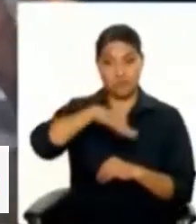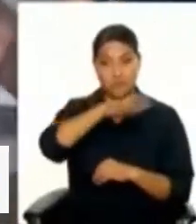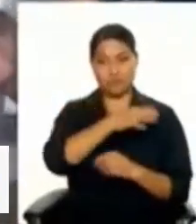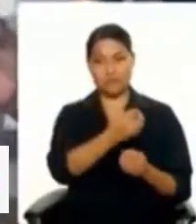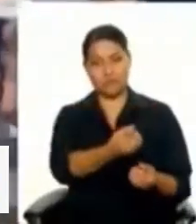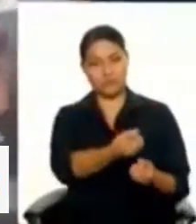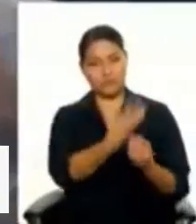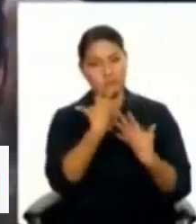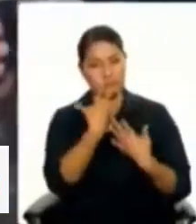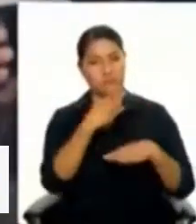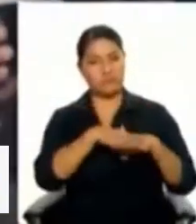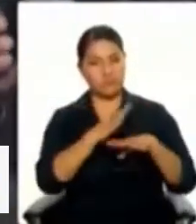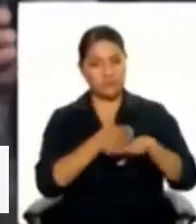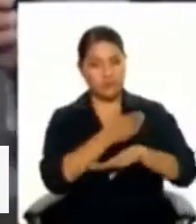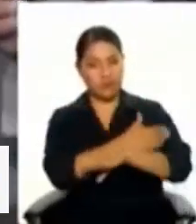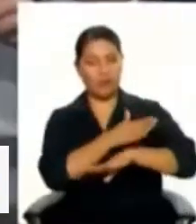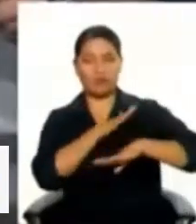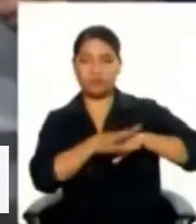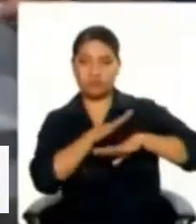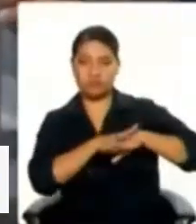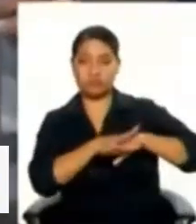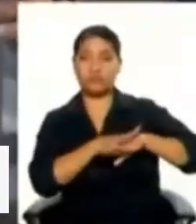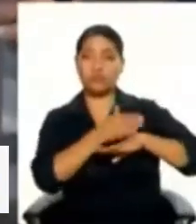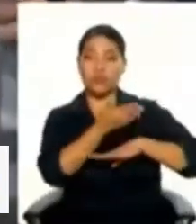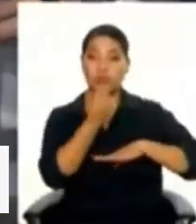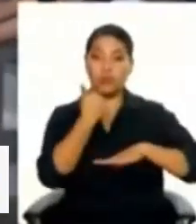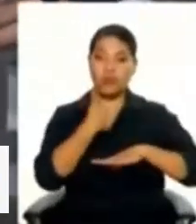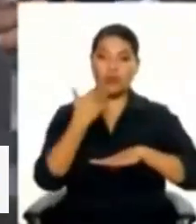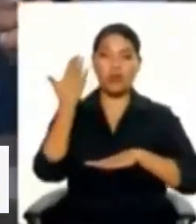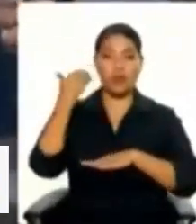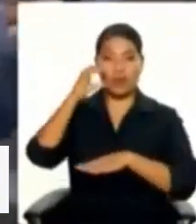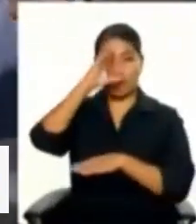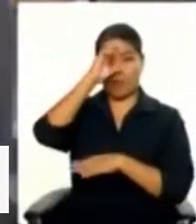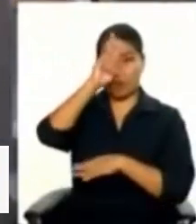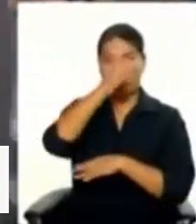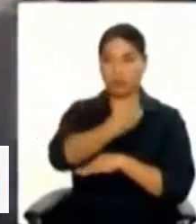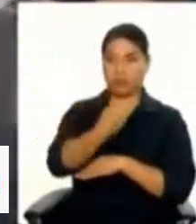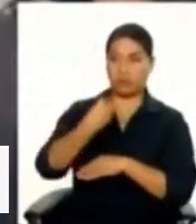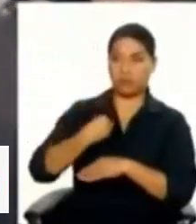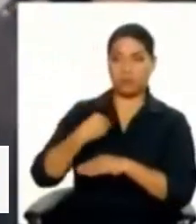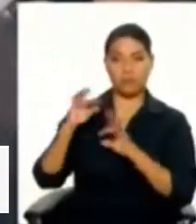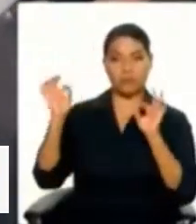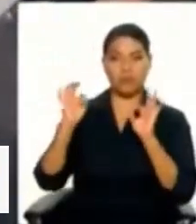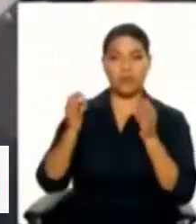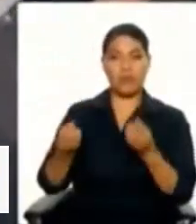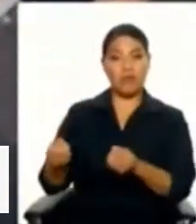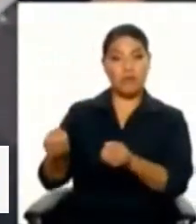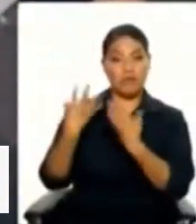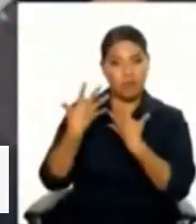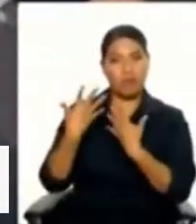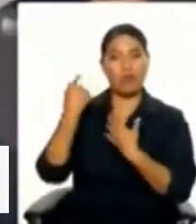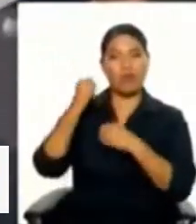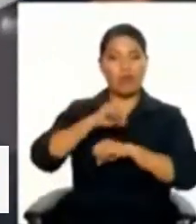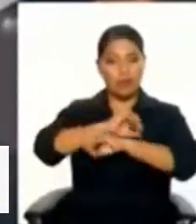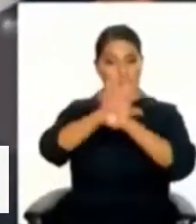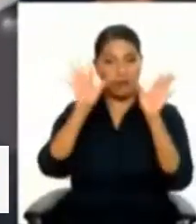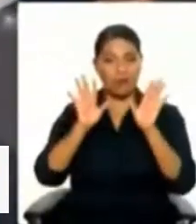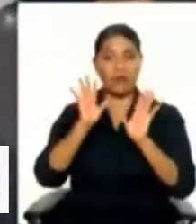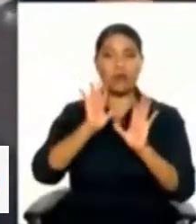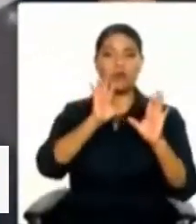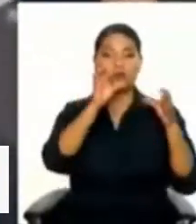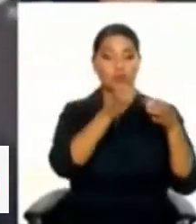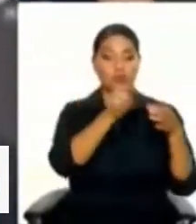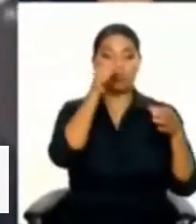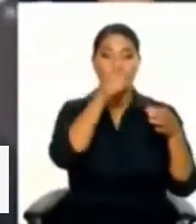información oportuna que el jurado electoral especial de Cusco no advirtió en su momento. Corresponde de manera clara que su bancada tome